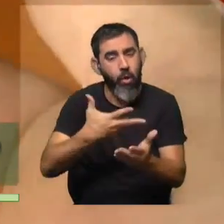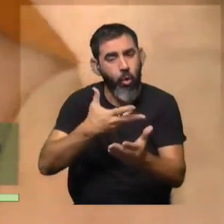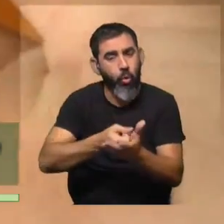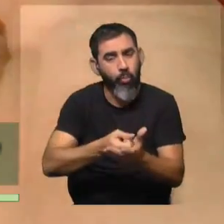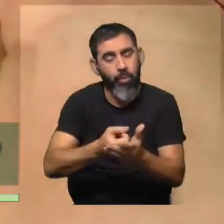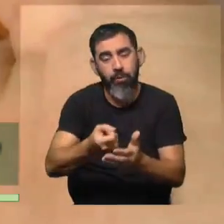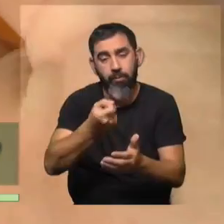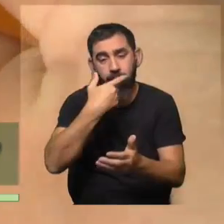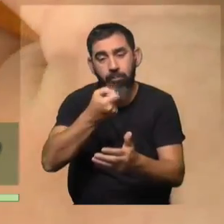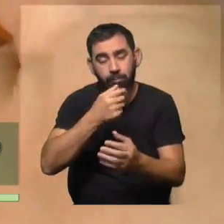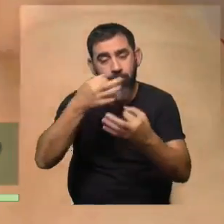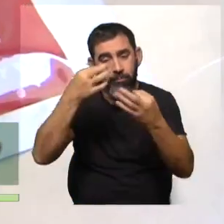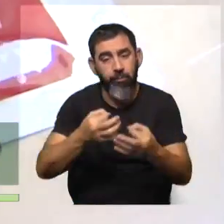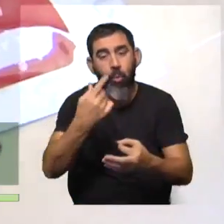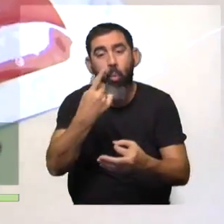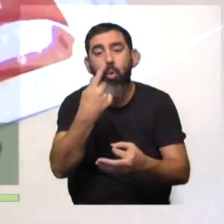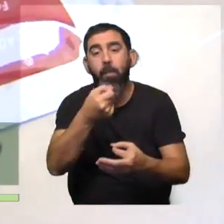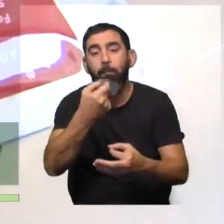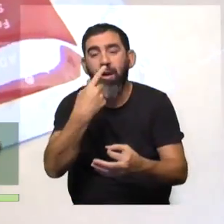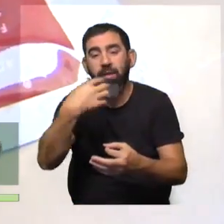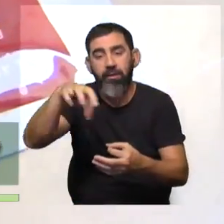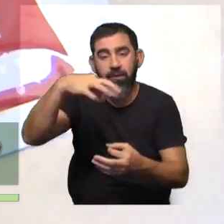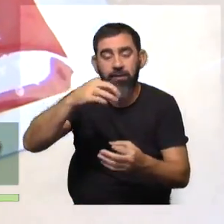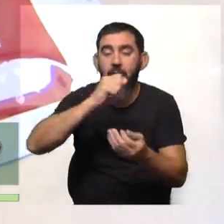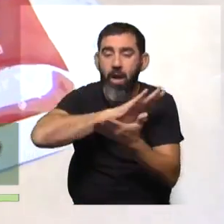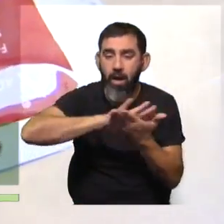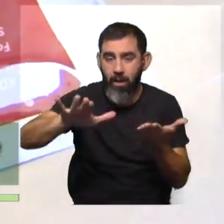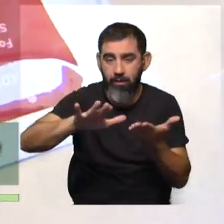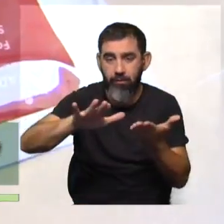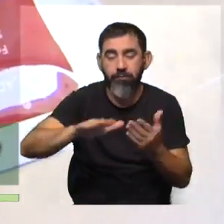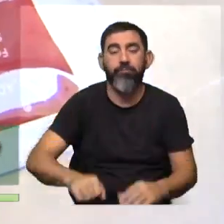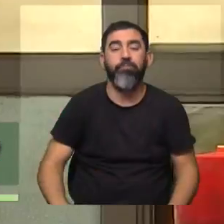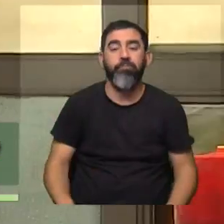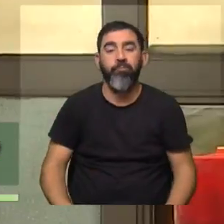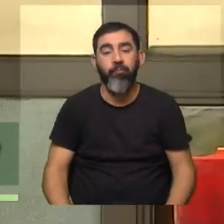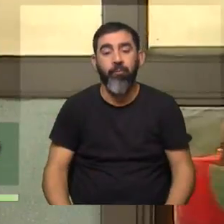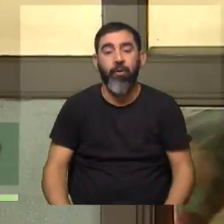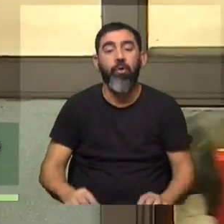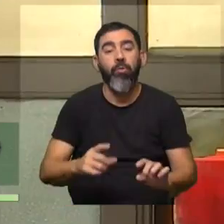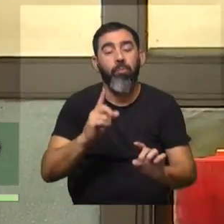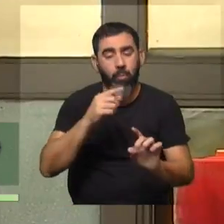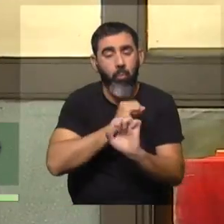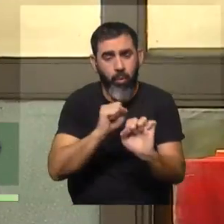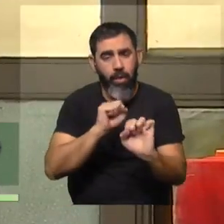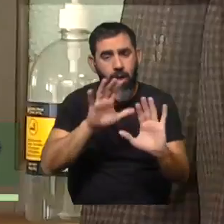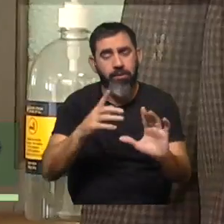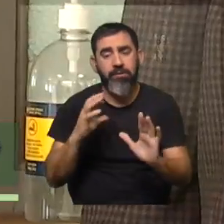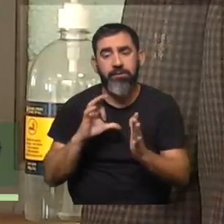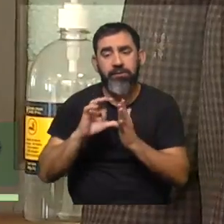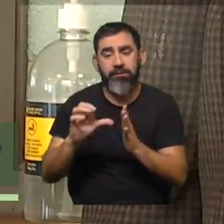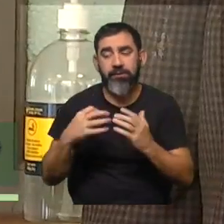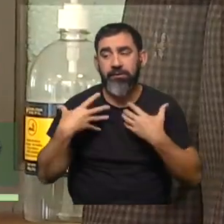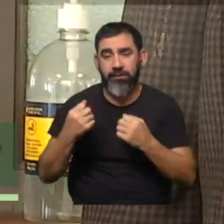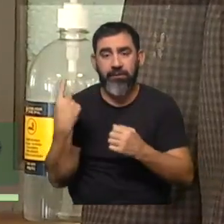de estos antirretrovirales de una pastilla sola este son gratis y eso es una potestad que tiene los prestadores de